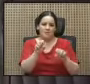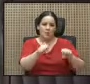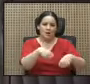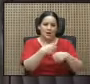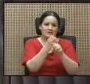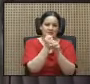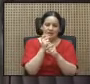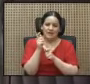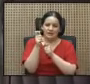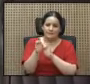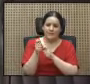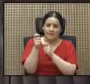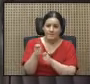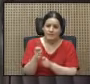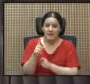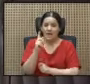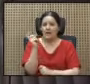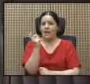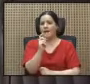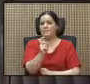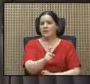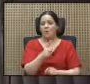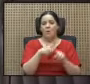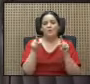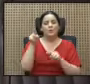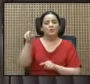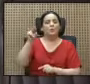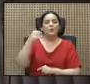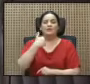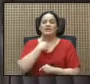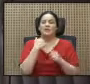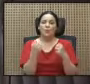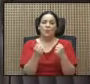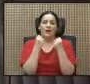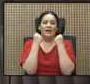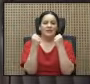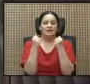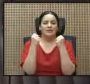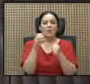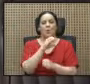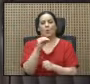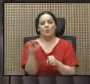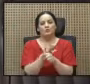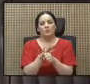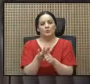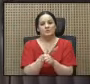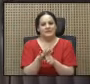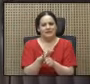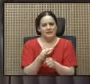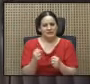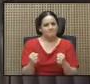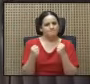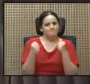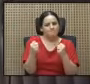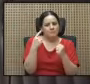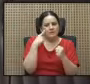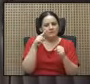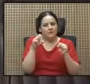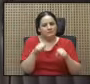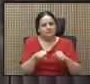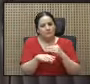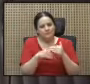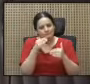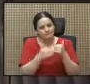de camarón, pero usted no ha tenido la valentía o las suficientes agallas para sacar